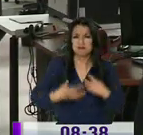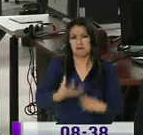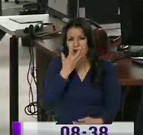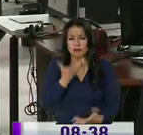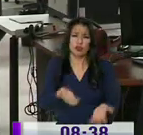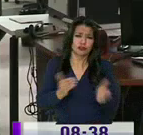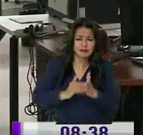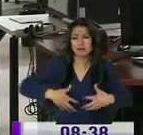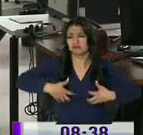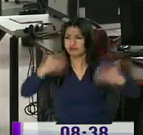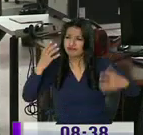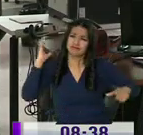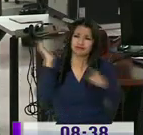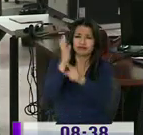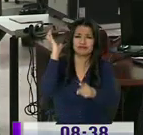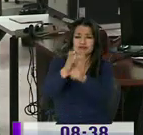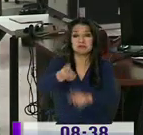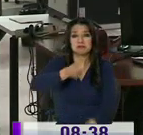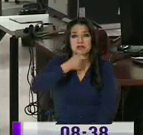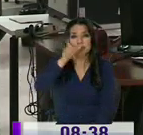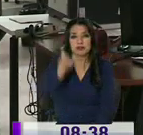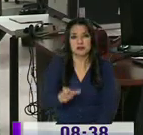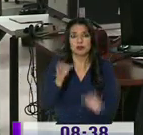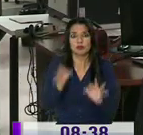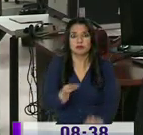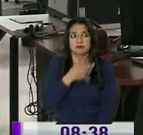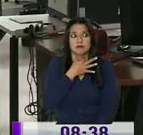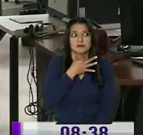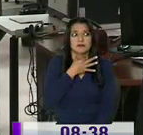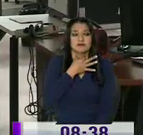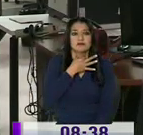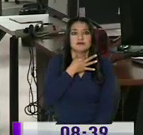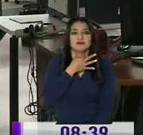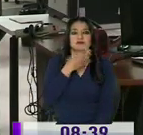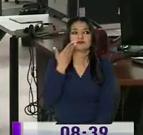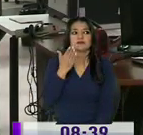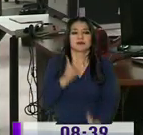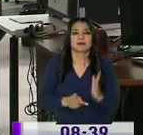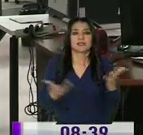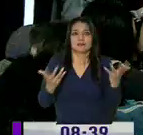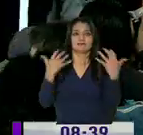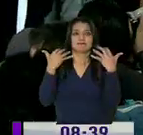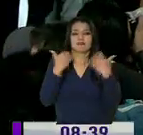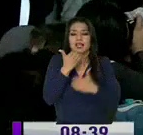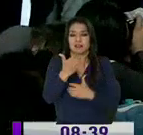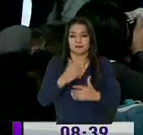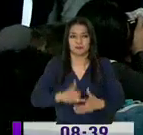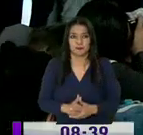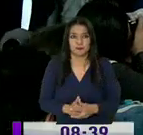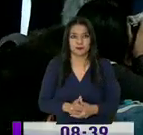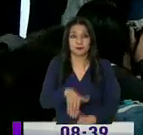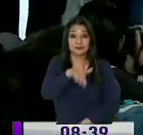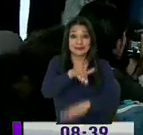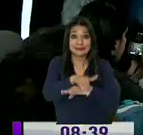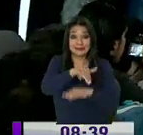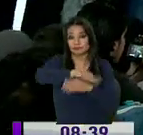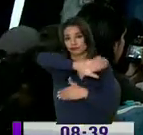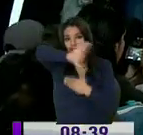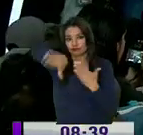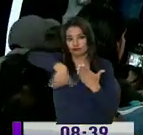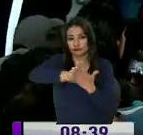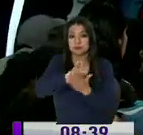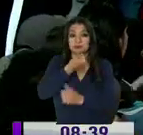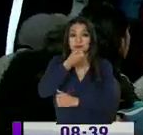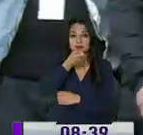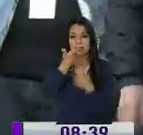se enardecía contra nosotros, eran los momentos que no sabíamos realmente qué iba a pasar. En horas de la tarde todos los periodistas fueron